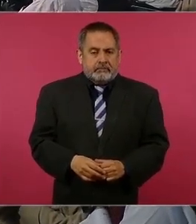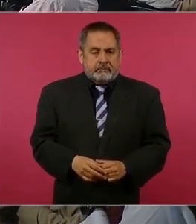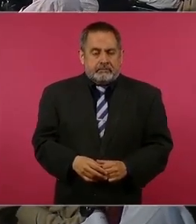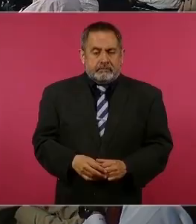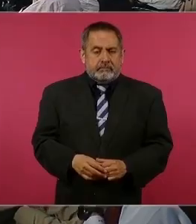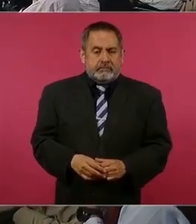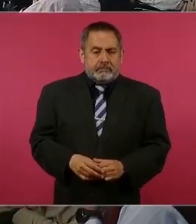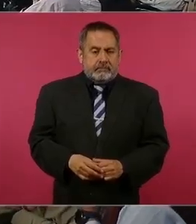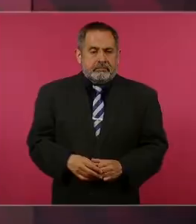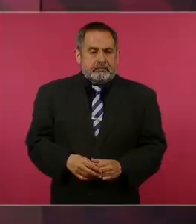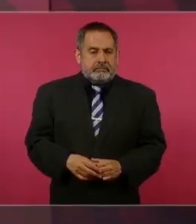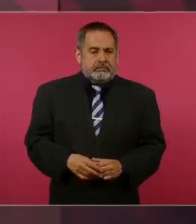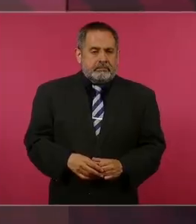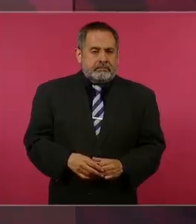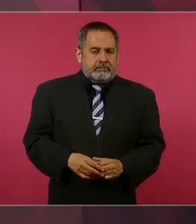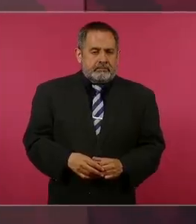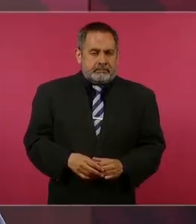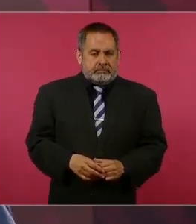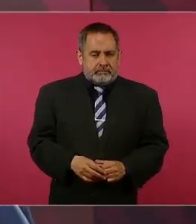falta